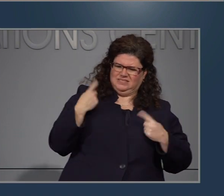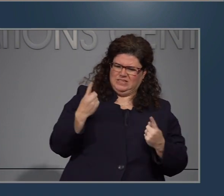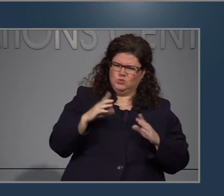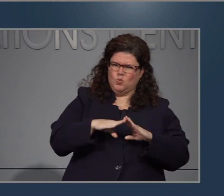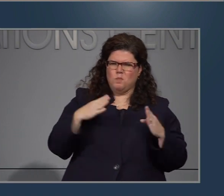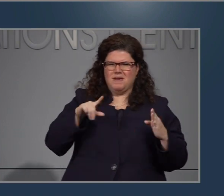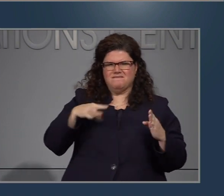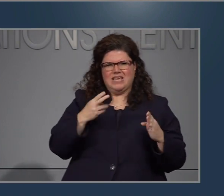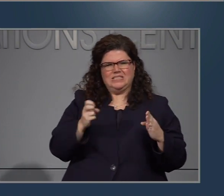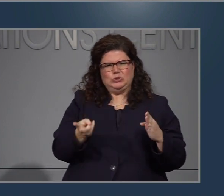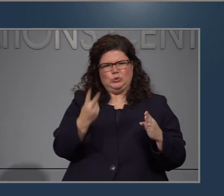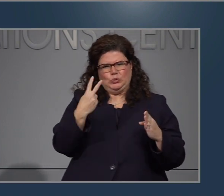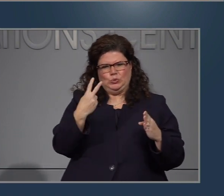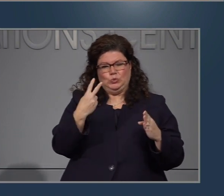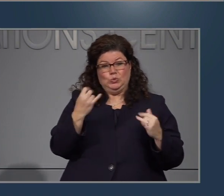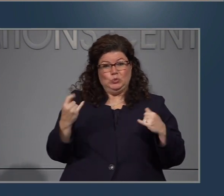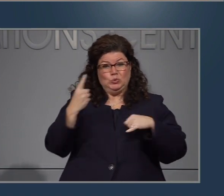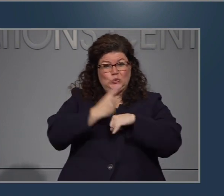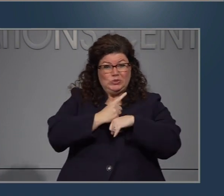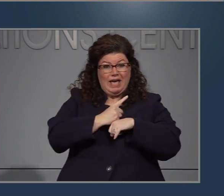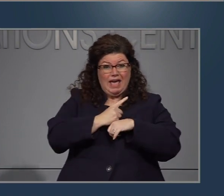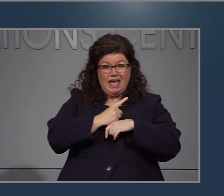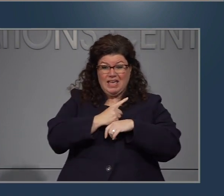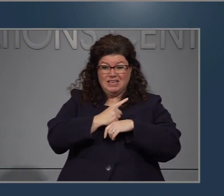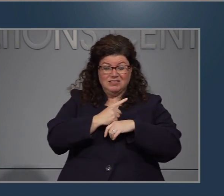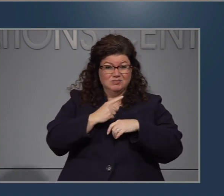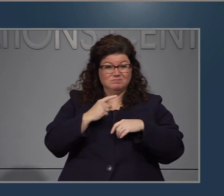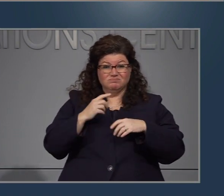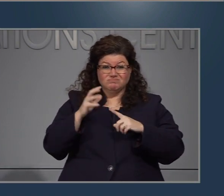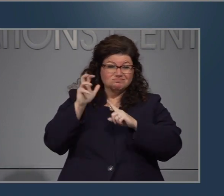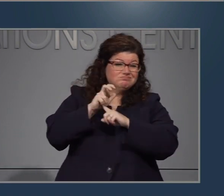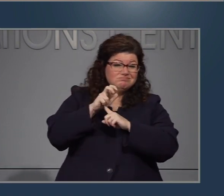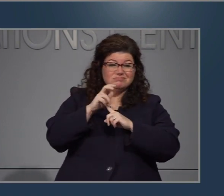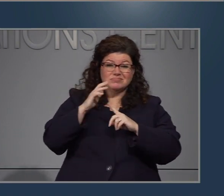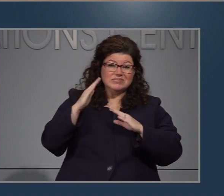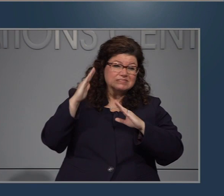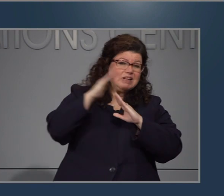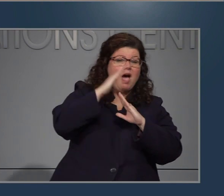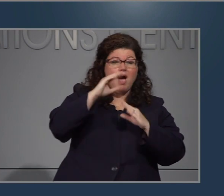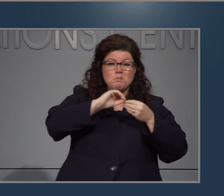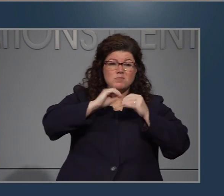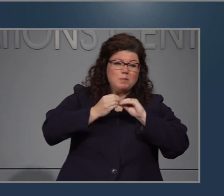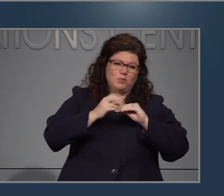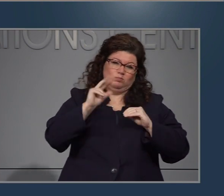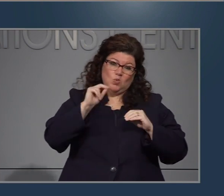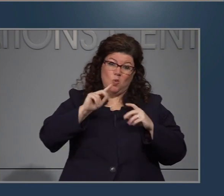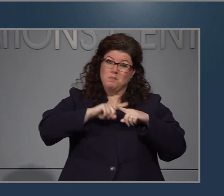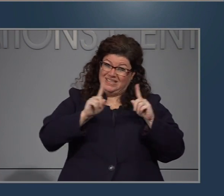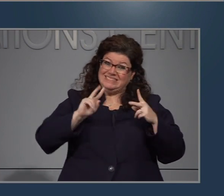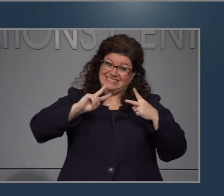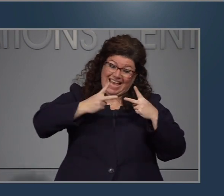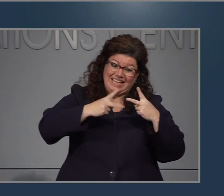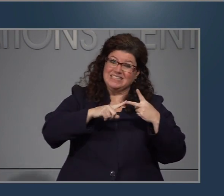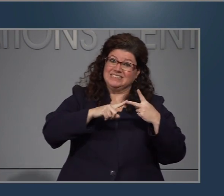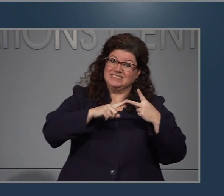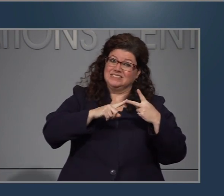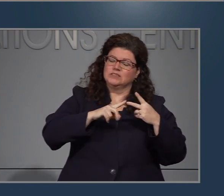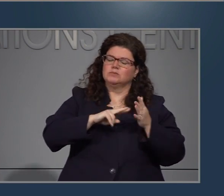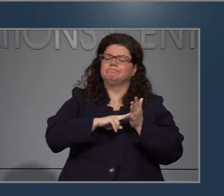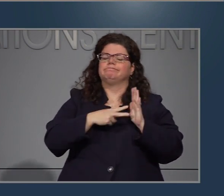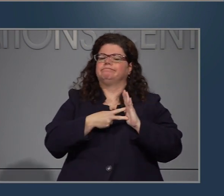continuado elevándose a lo largo de la fase 2 y el día de hoy vimos por segunda vez el día más alto con